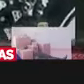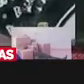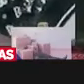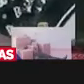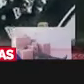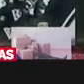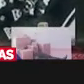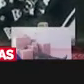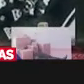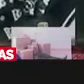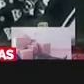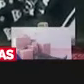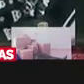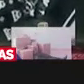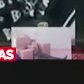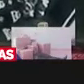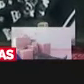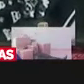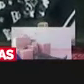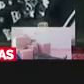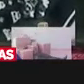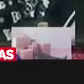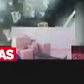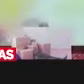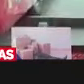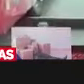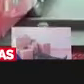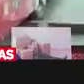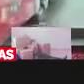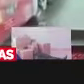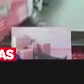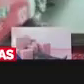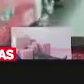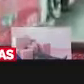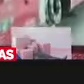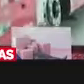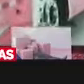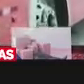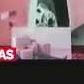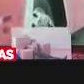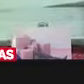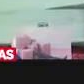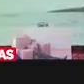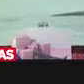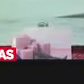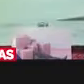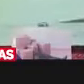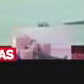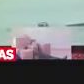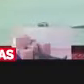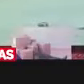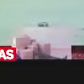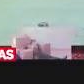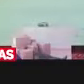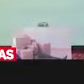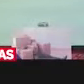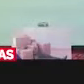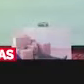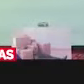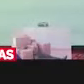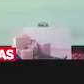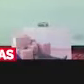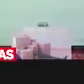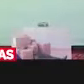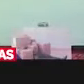ver, que dice, es mentira, él ya se vacunó, está haciendo la finta. Ese es el nivel de descrédito del gobierno de